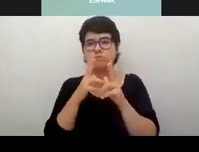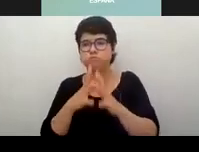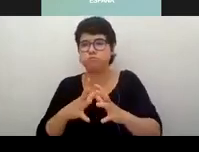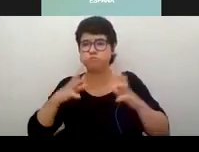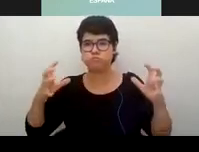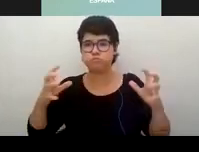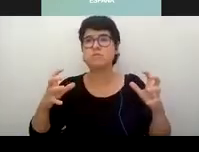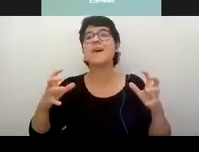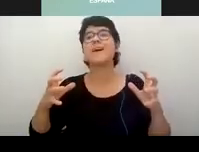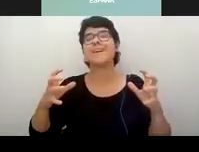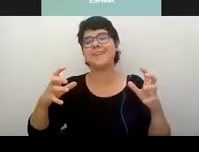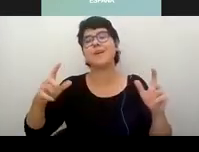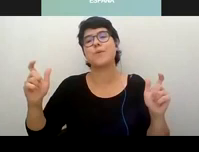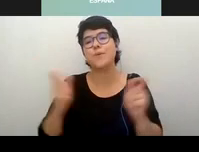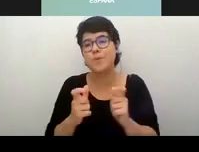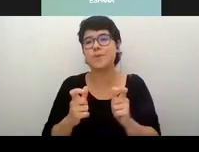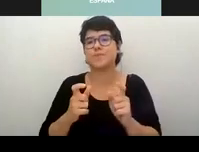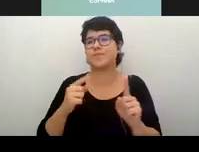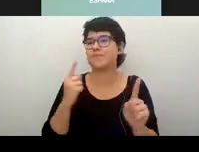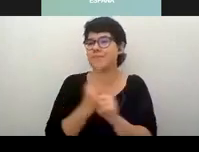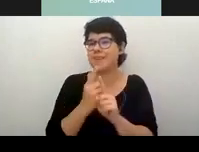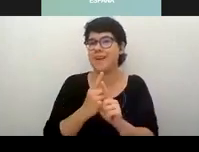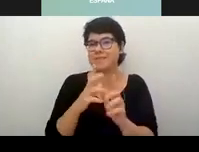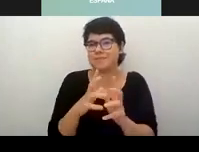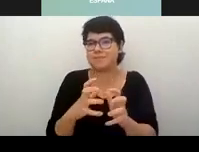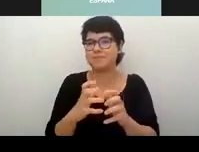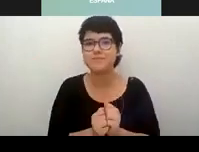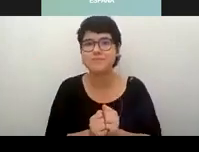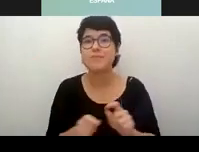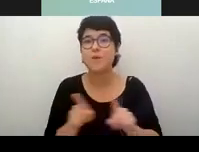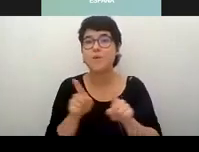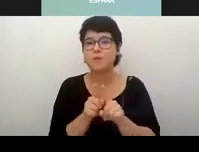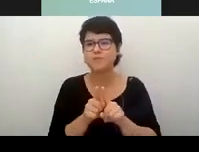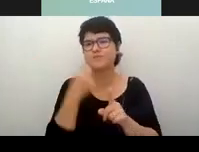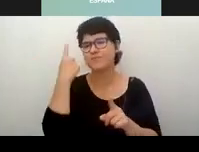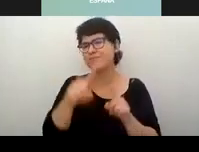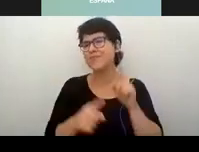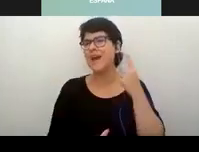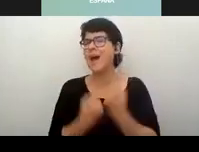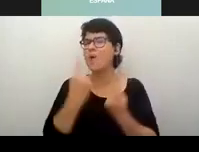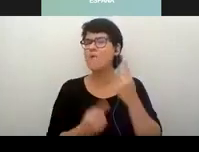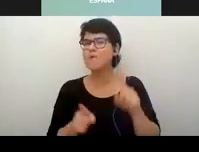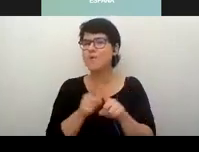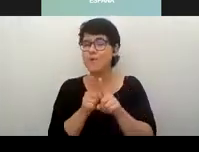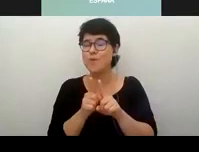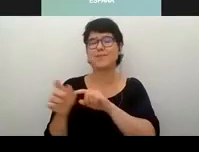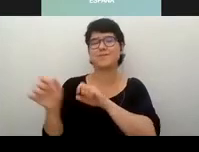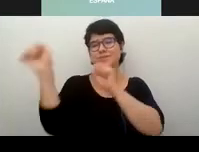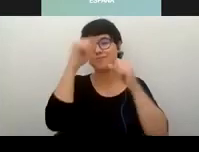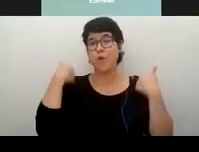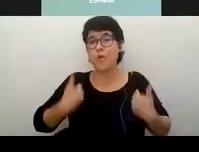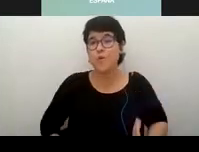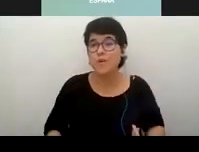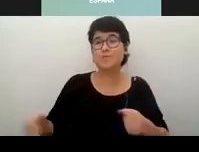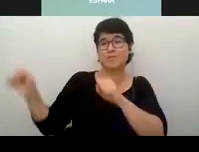hay bacterias que generan que su simple presencia en la reacción inmunológica que tiene el organismo frente a ellas o